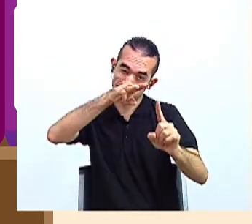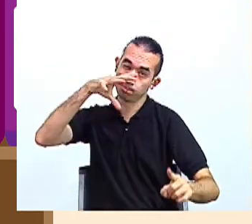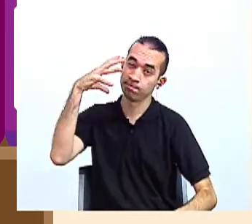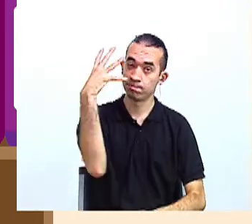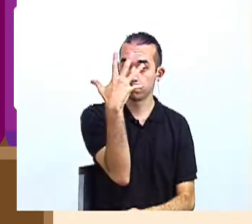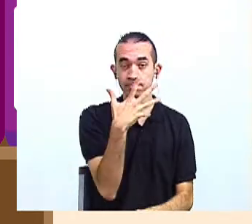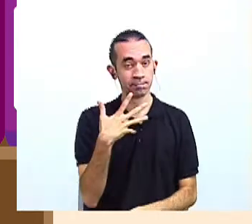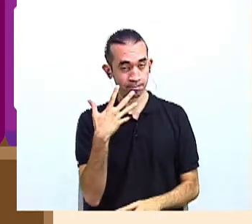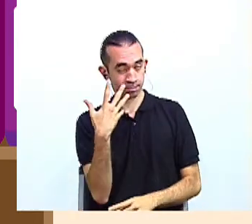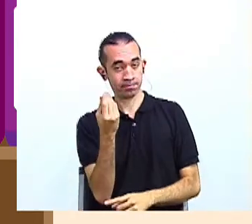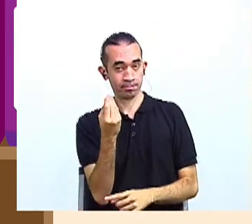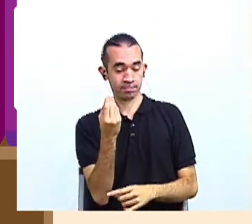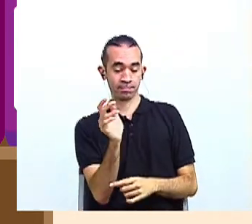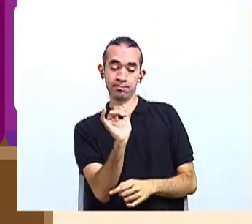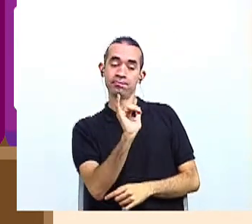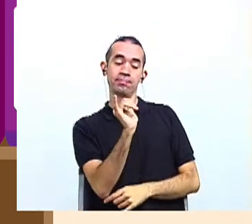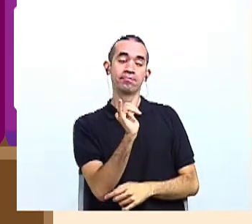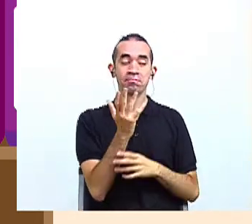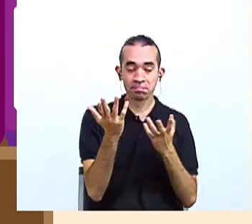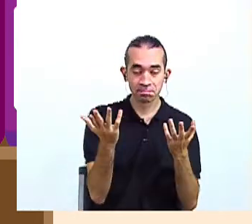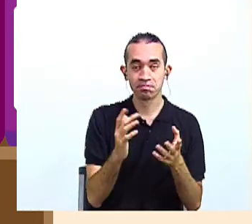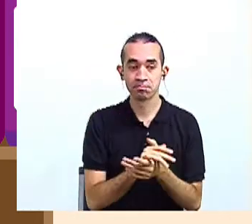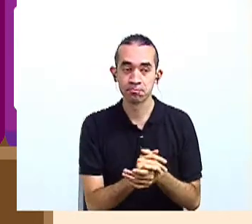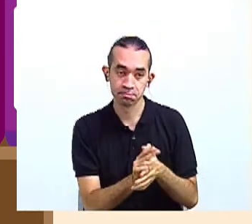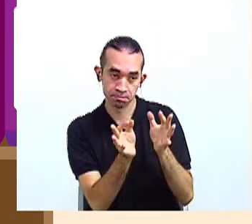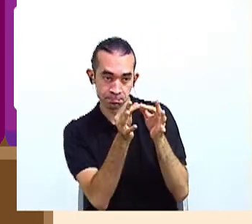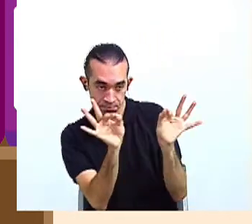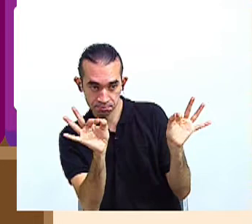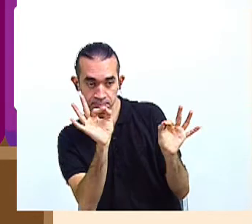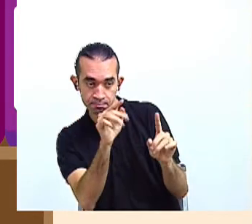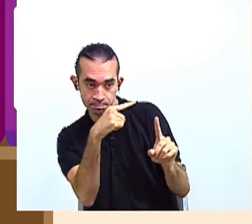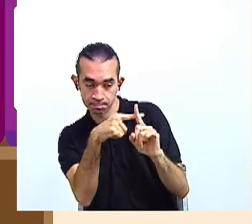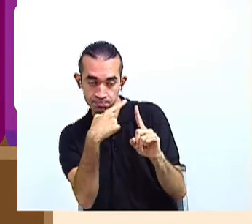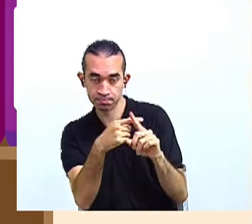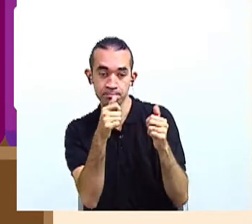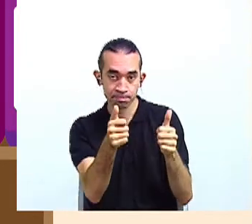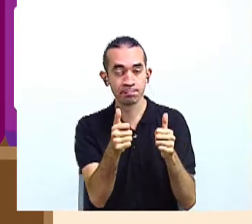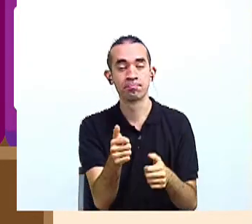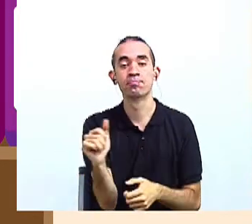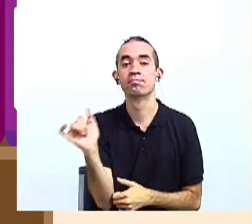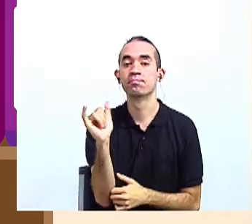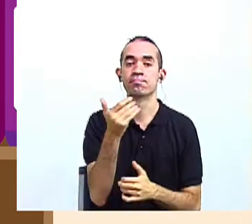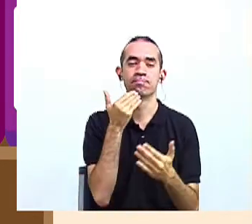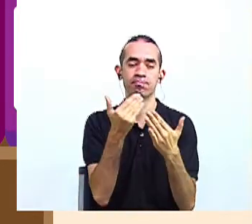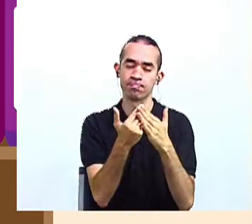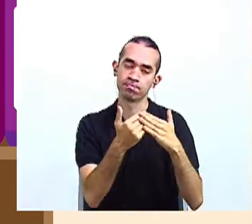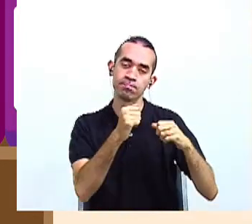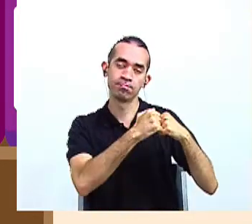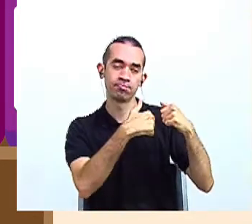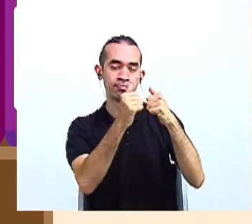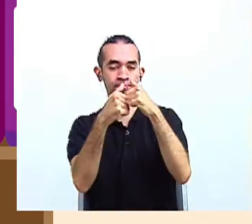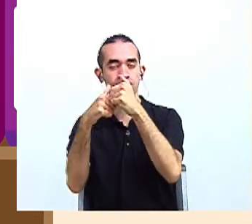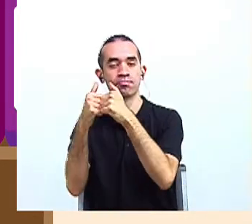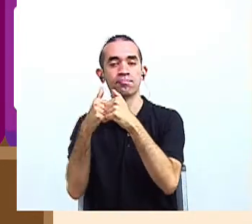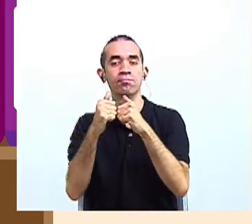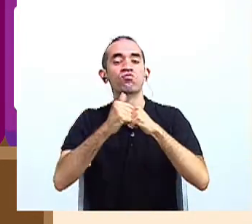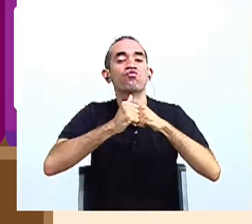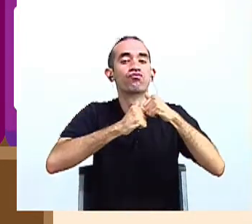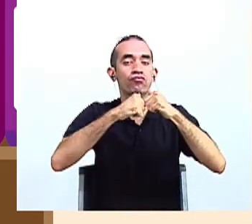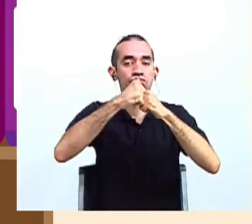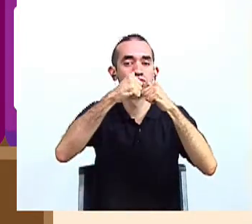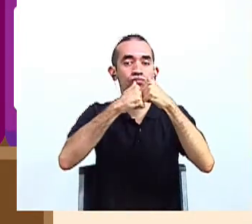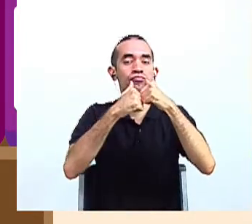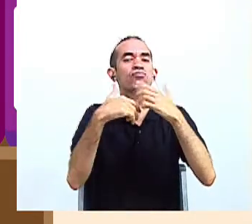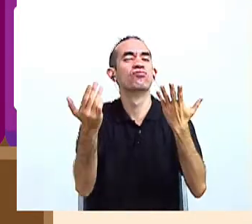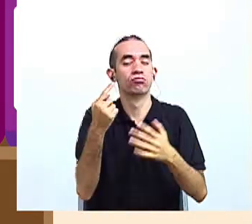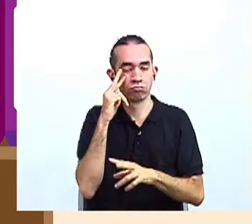no solamente que sea atractivo, no solamente que tenga un mensaje positivo, sino que también esté bien estructurado, vamos a ver el siguiente